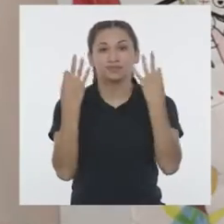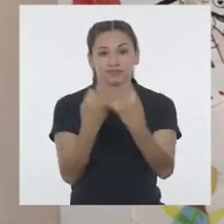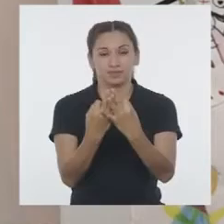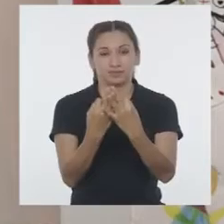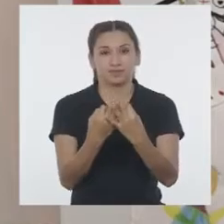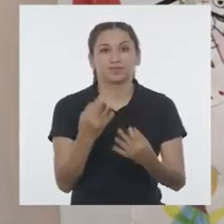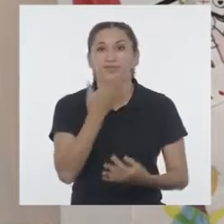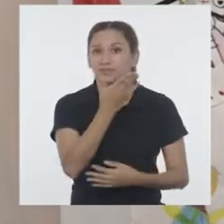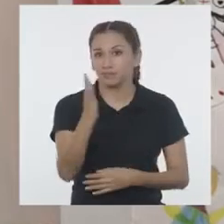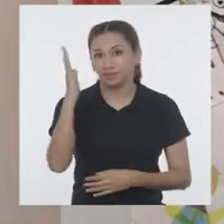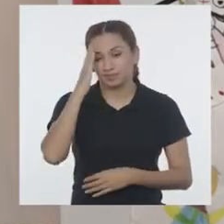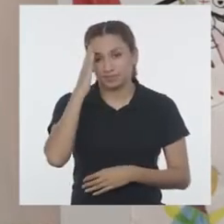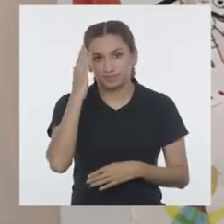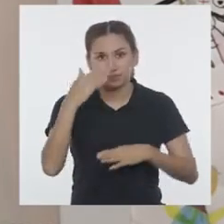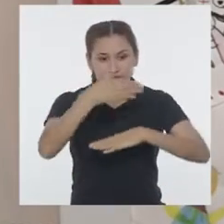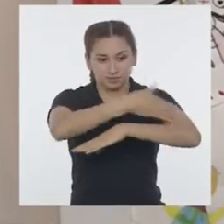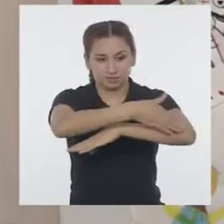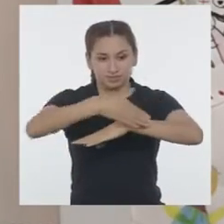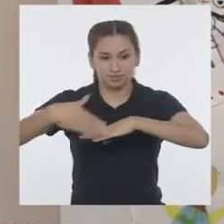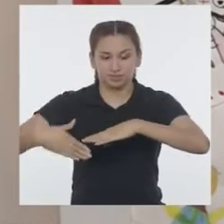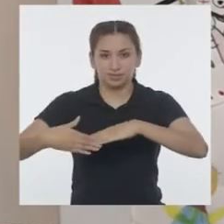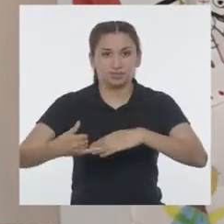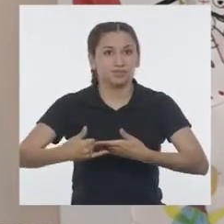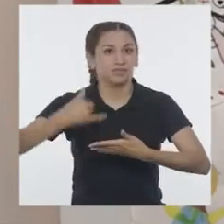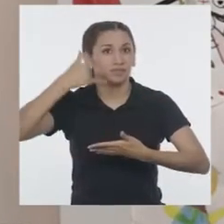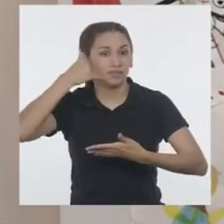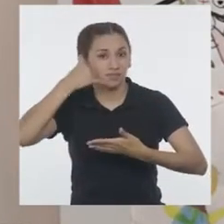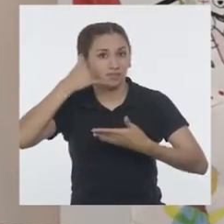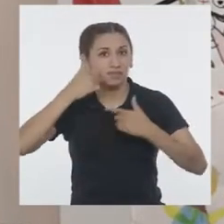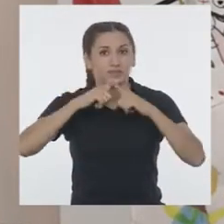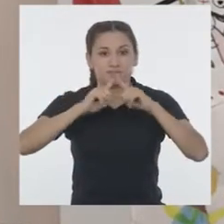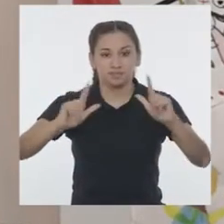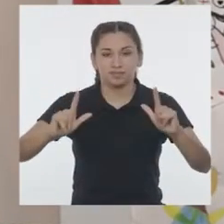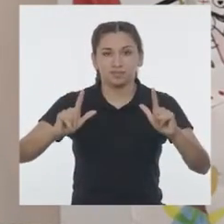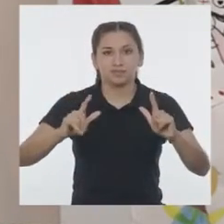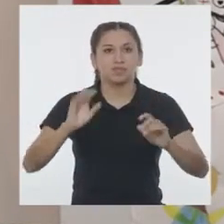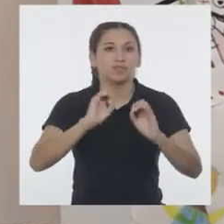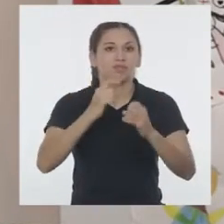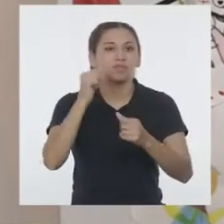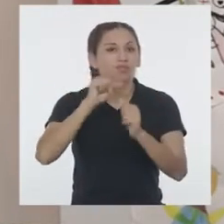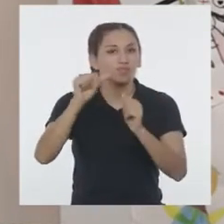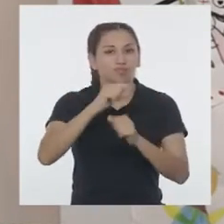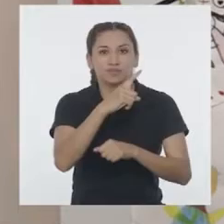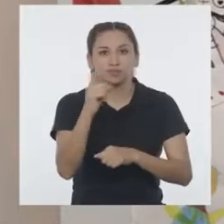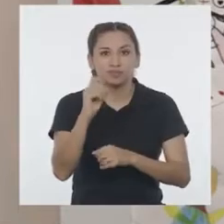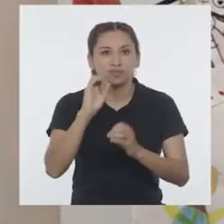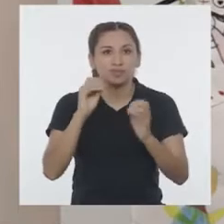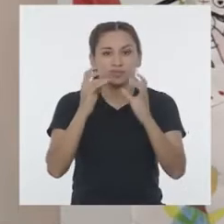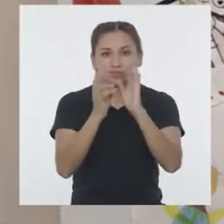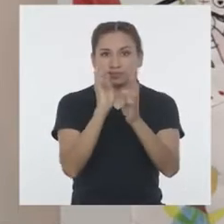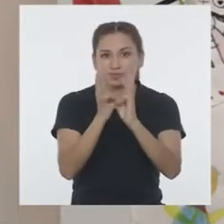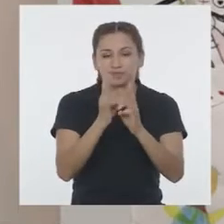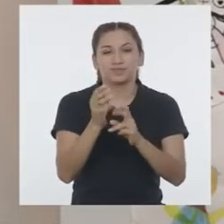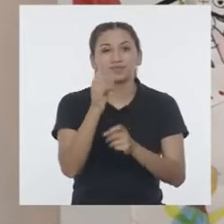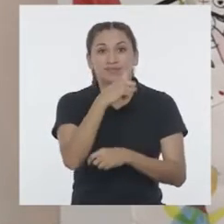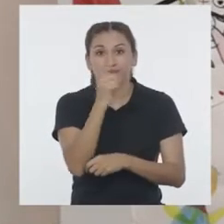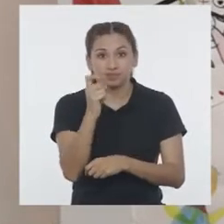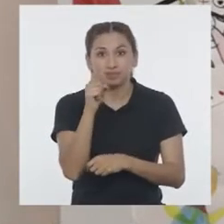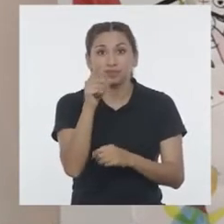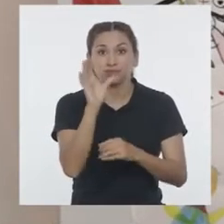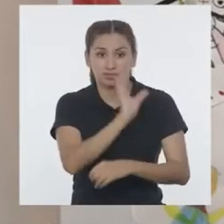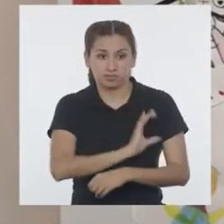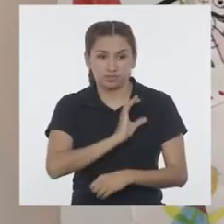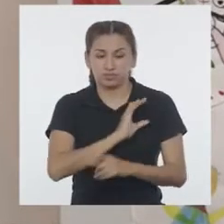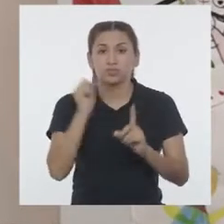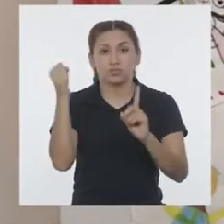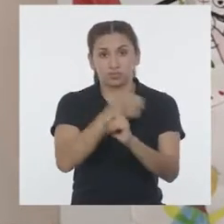Familias, pese a que hay líneas de atención gratuitas como la línea 100 o el chat 100, hay muchas